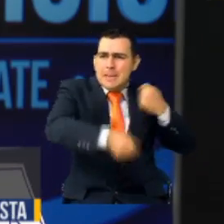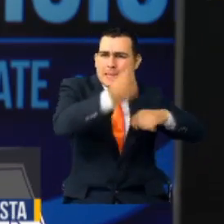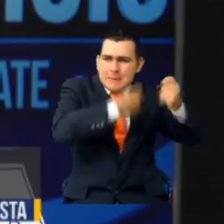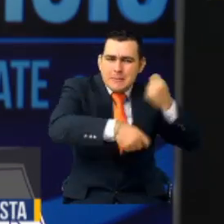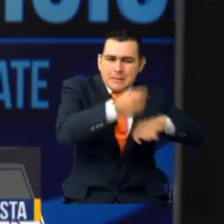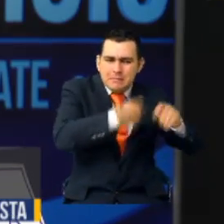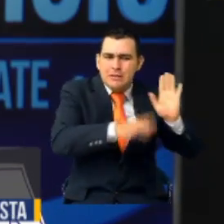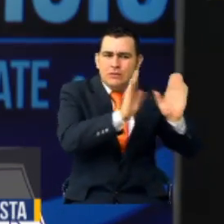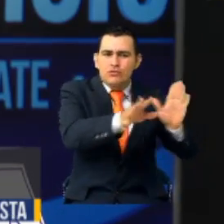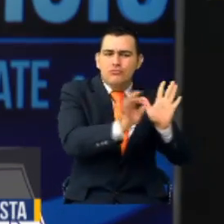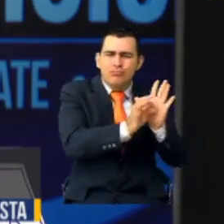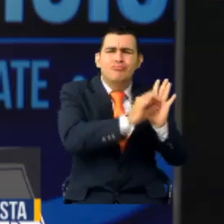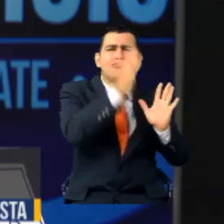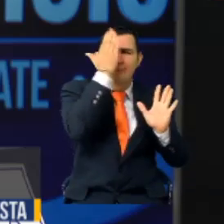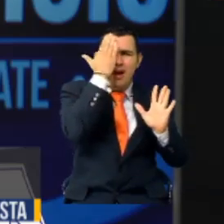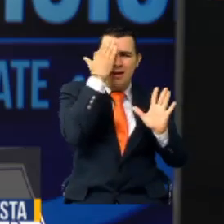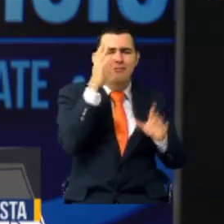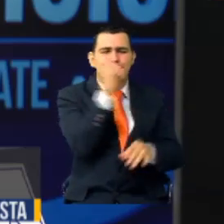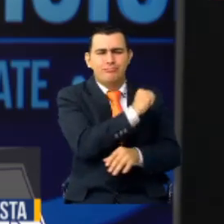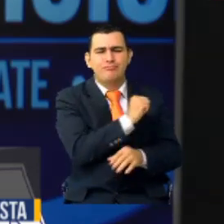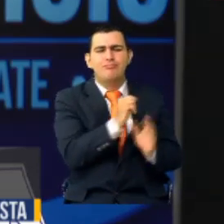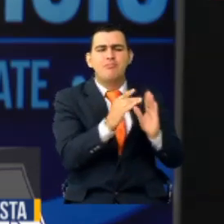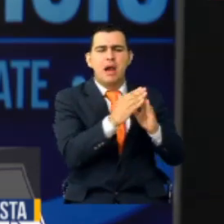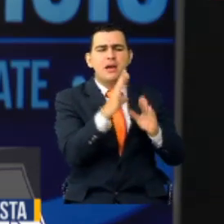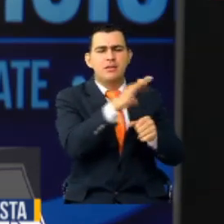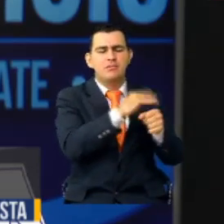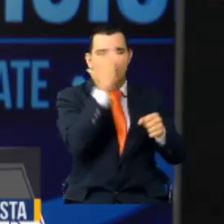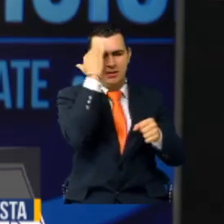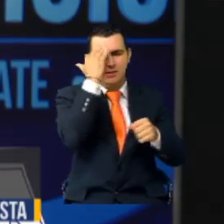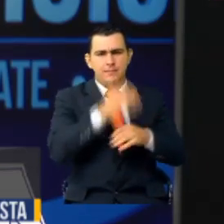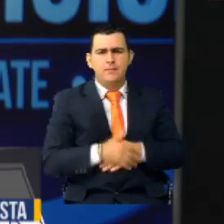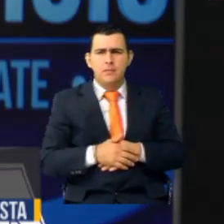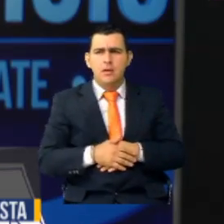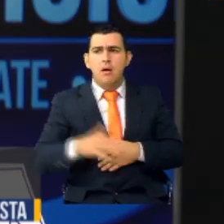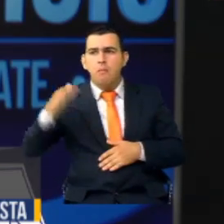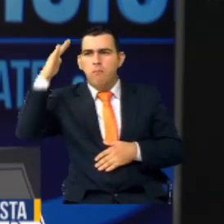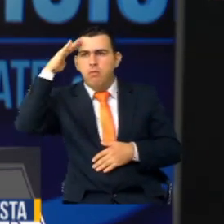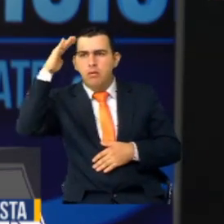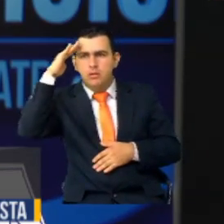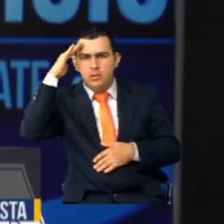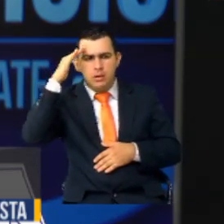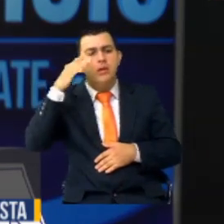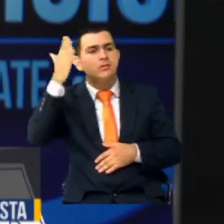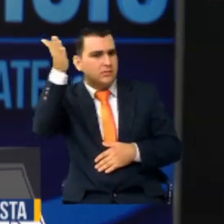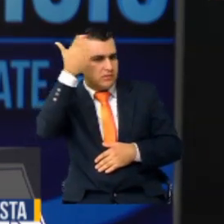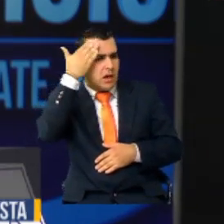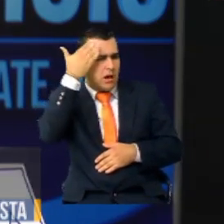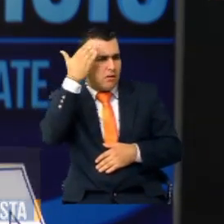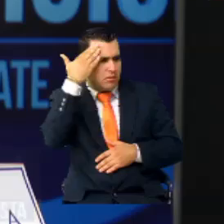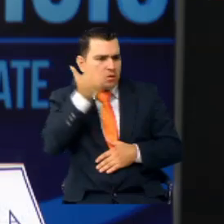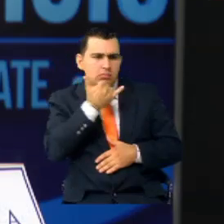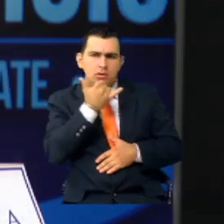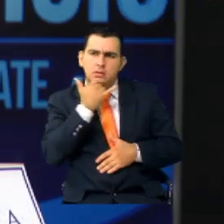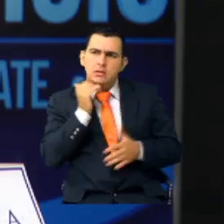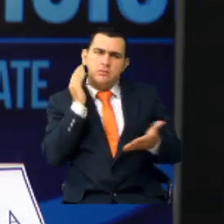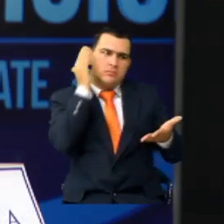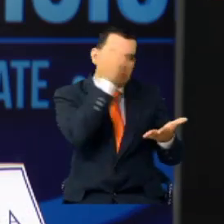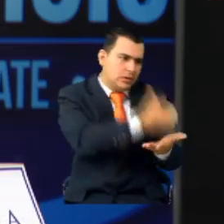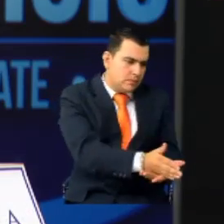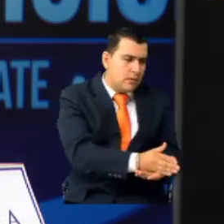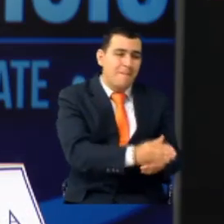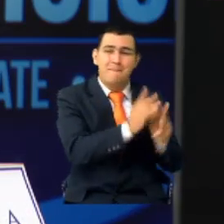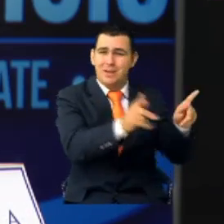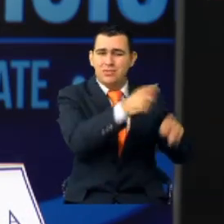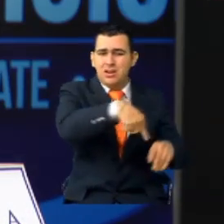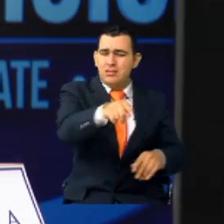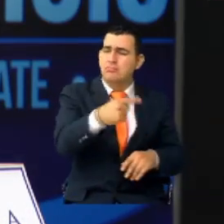queja permanente de la comunidad y es que la Policía Nacional no actúa frente a esta situación. De hecho, algunas veces han denunciado